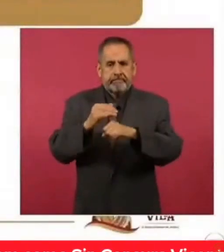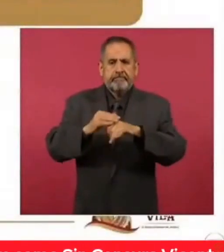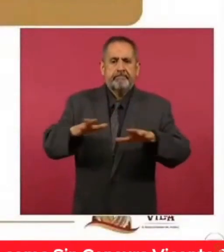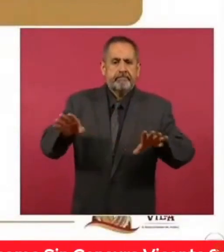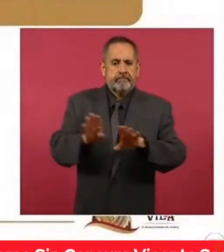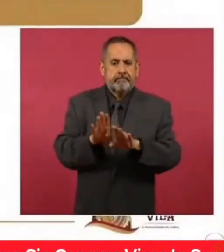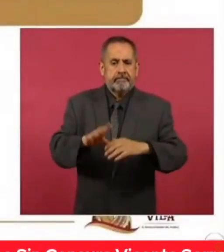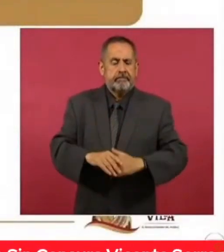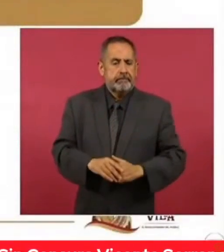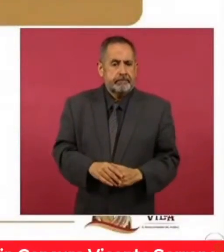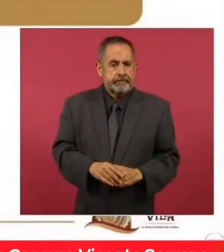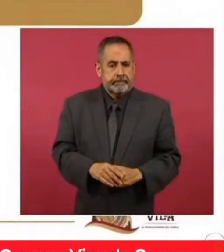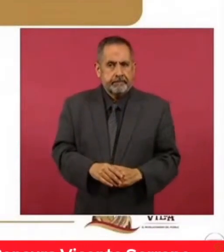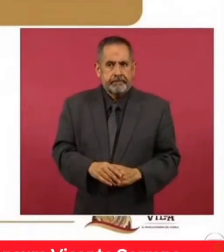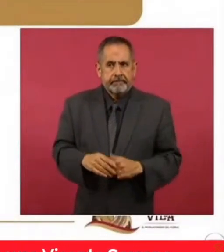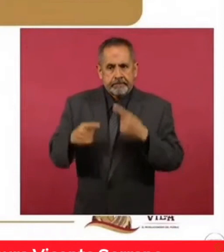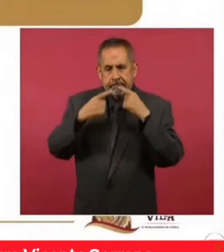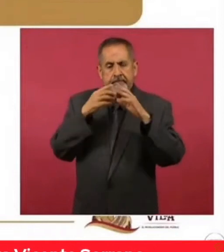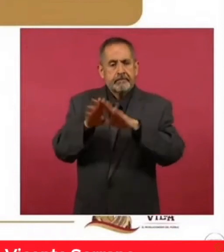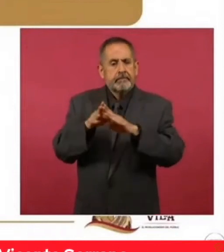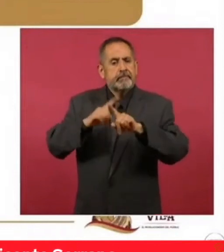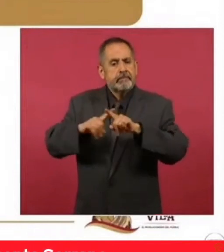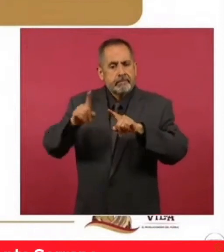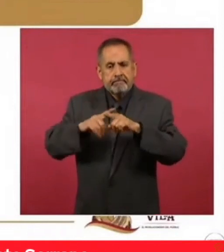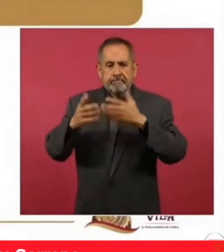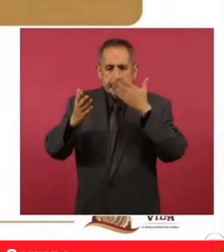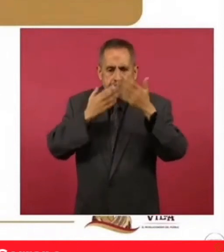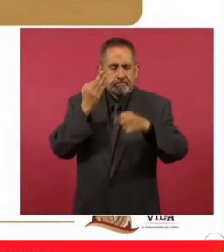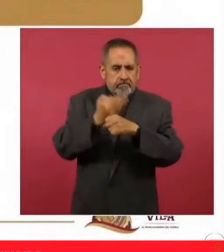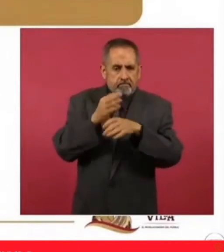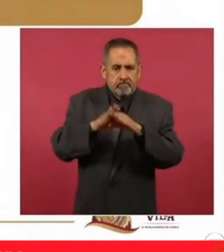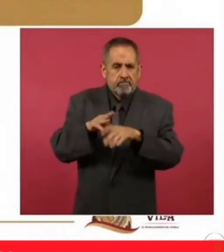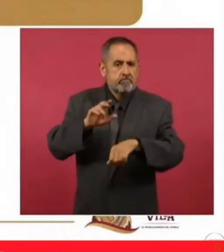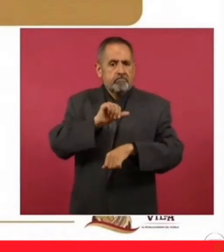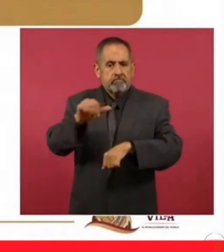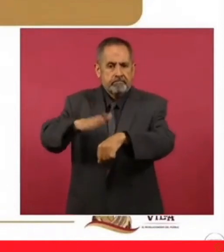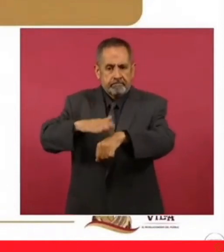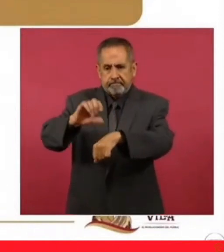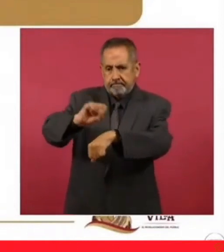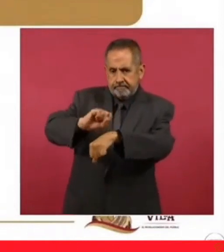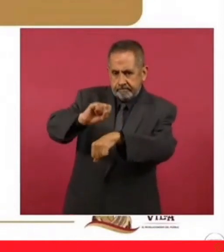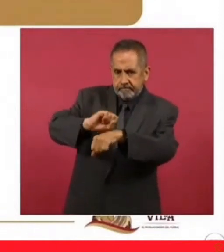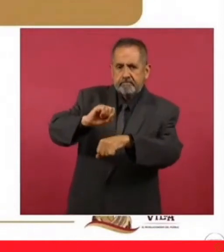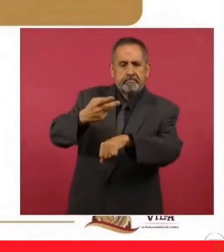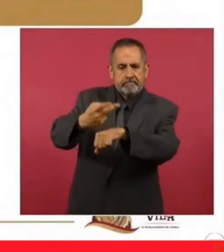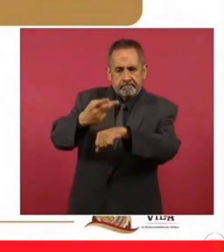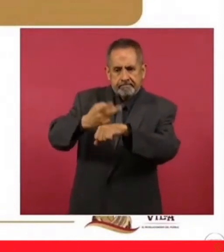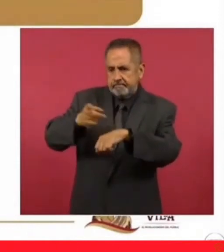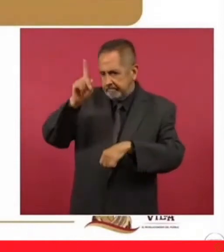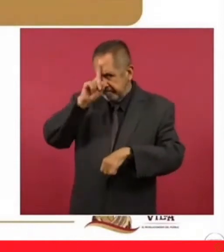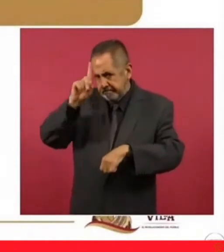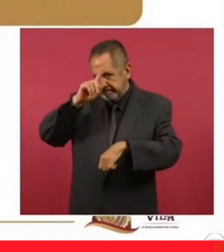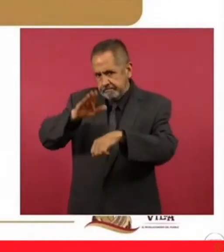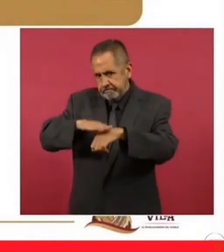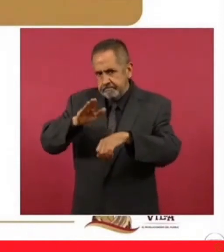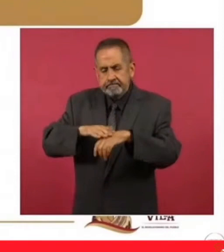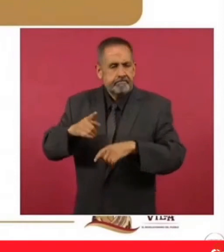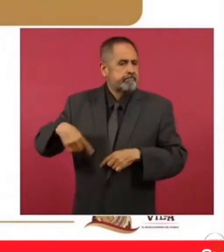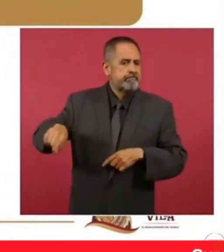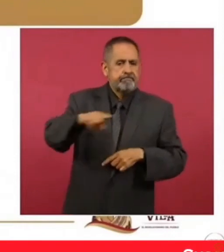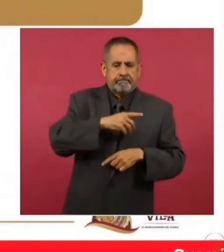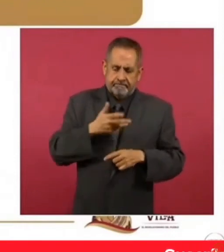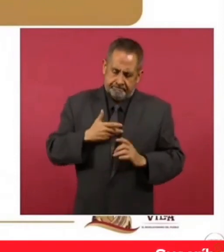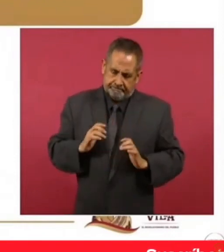información, generar la reflexión entre todos los estudiantes, principalmente de secundaria y de educación media superior, y generar el